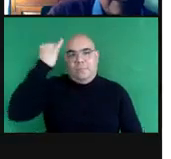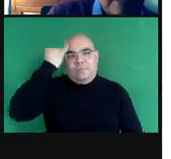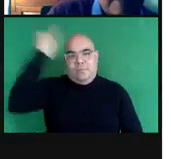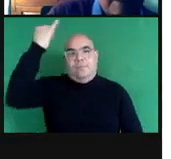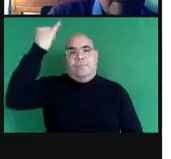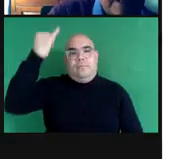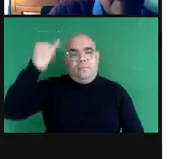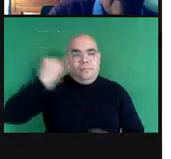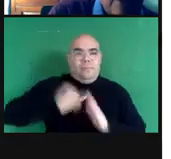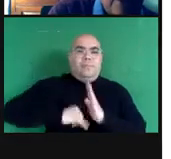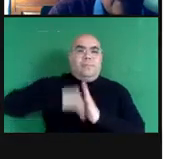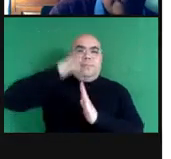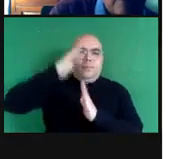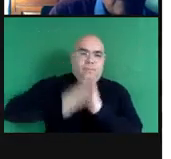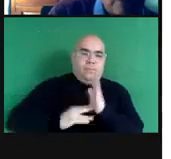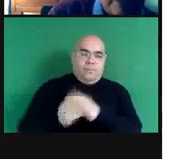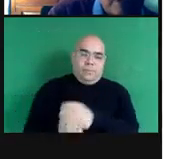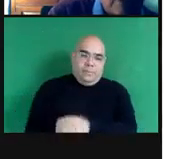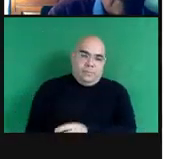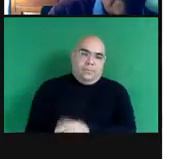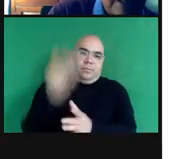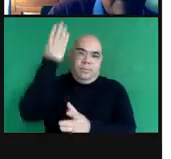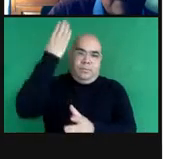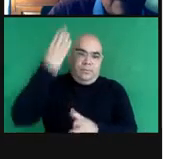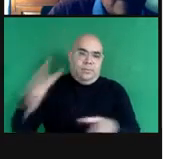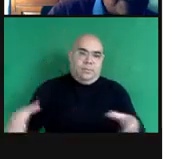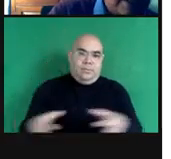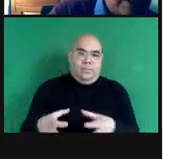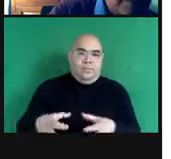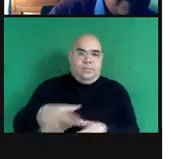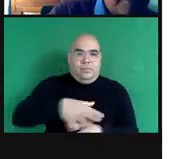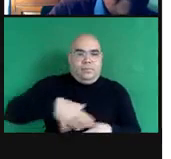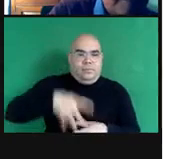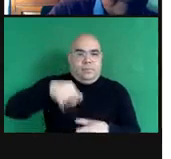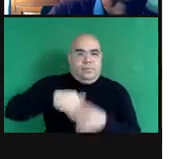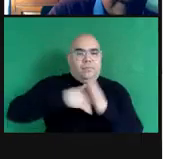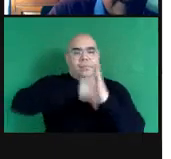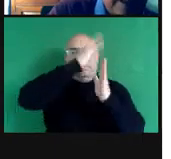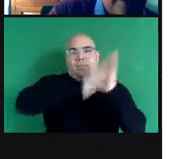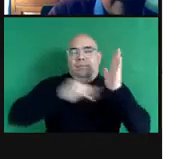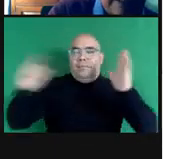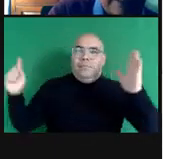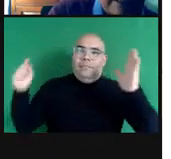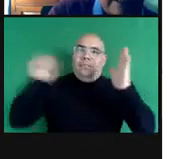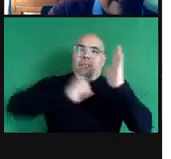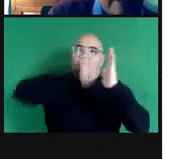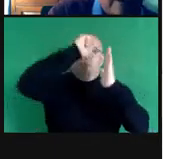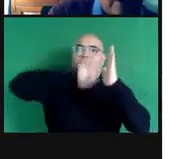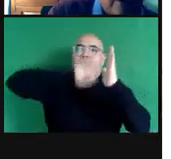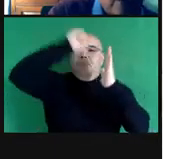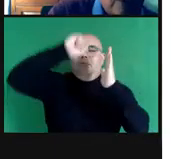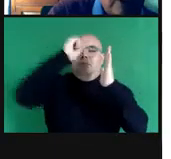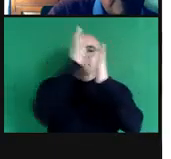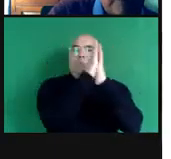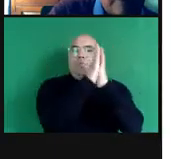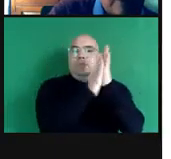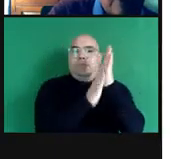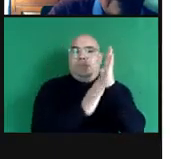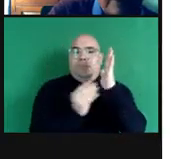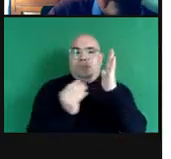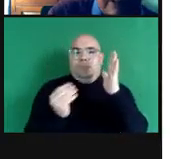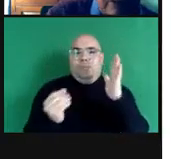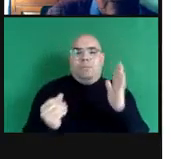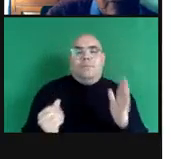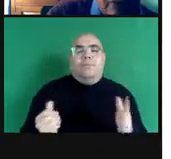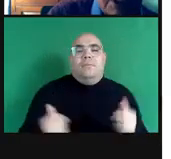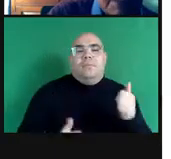creado o se han fabricado algunos recubrimientos que son antigrafiti. Entonces, uno de los métodos,